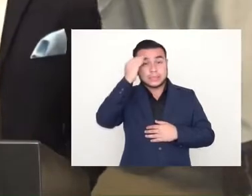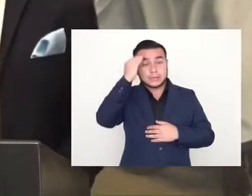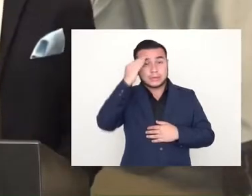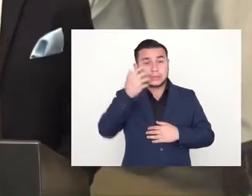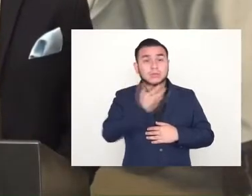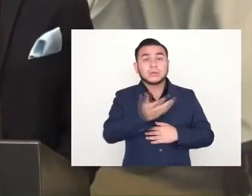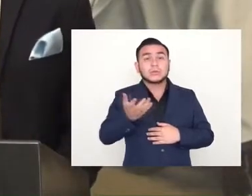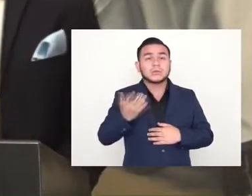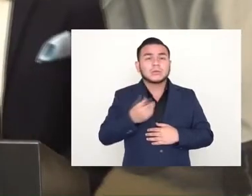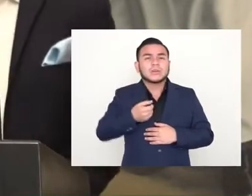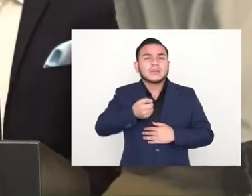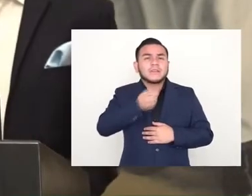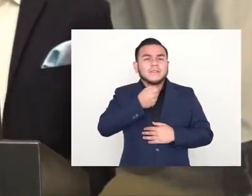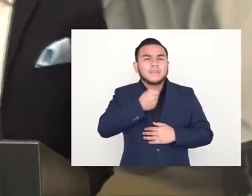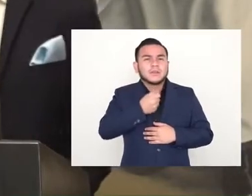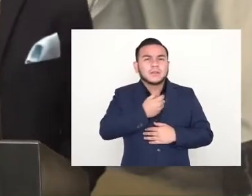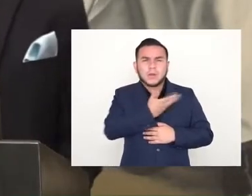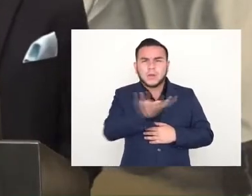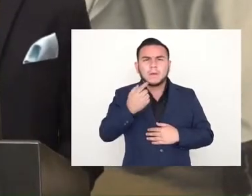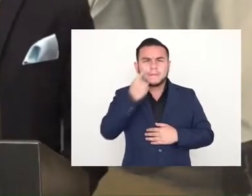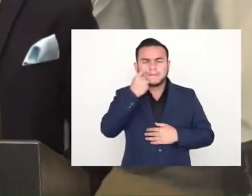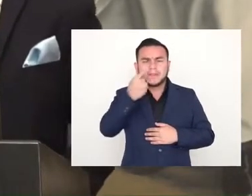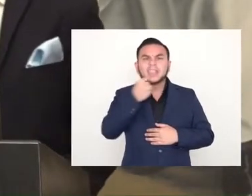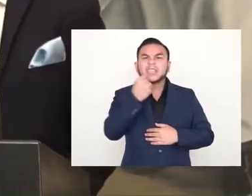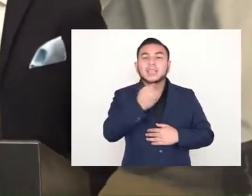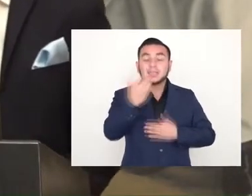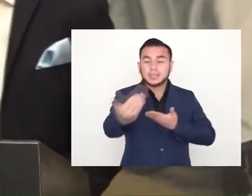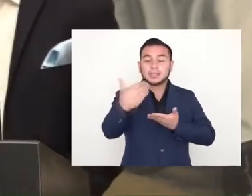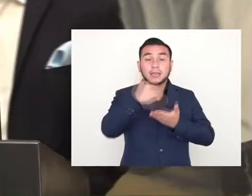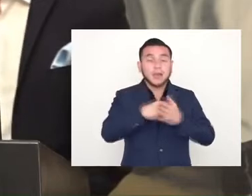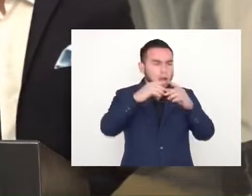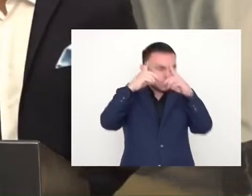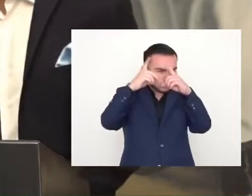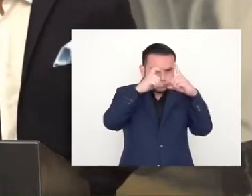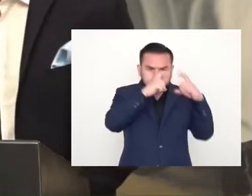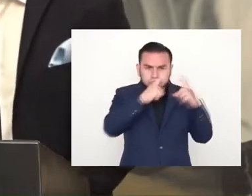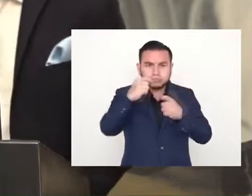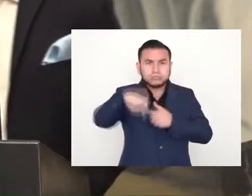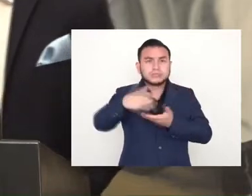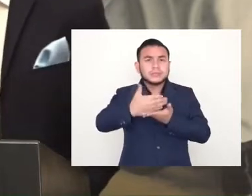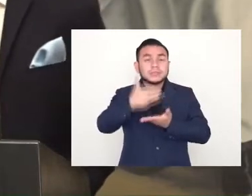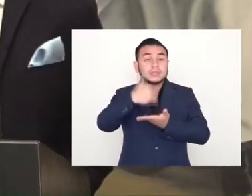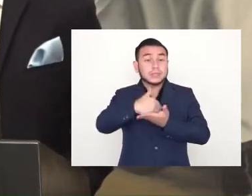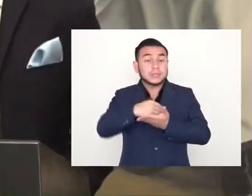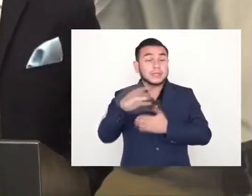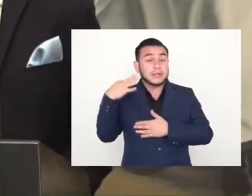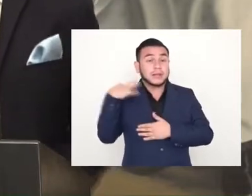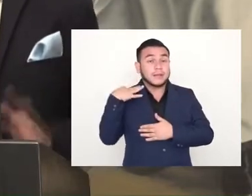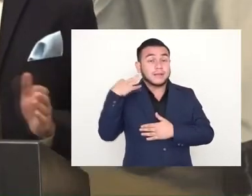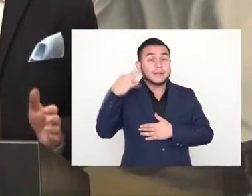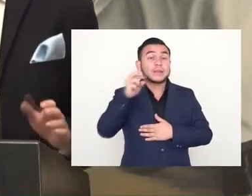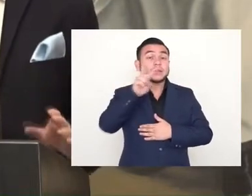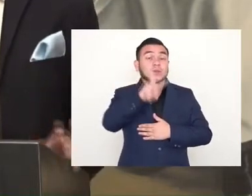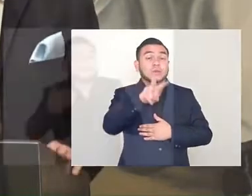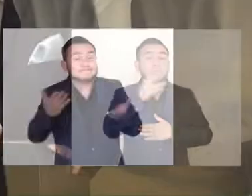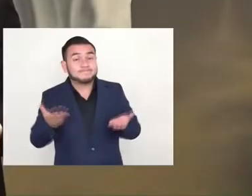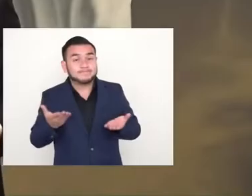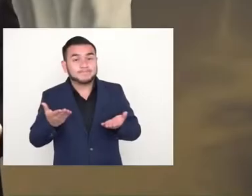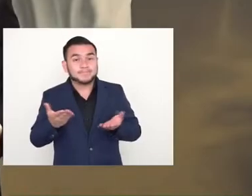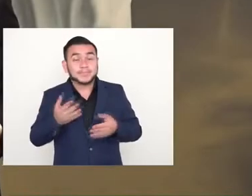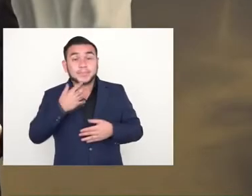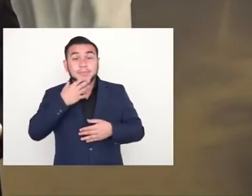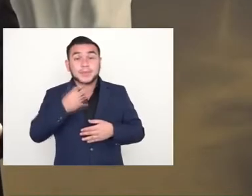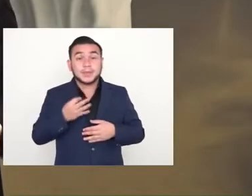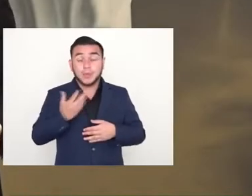candidatura debe cumplir al menos uno de los siguientes requisitos: demostrar que su padre, madre, cónyuge o hijo residen en el municipio y